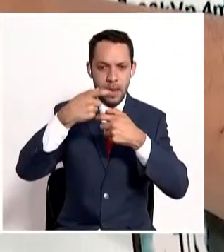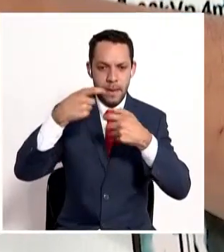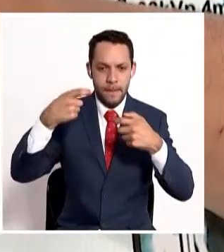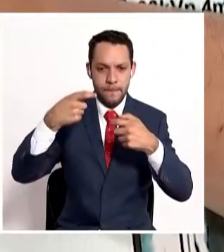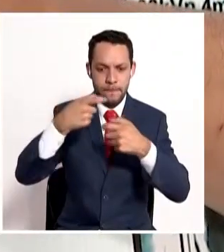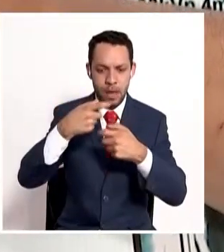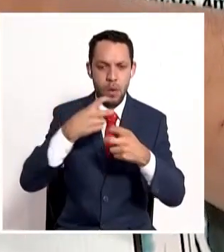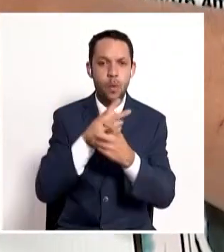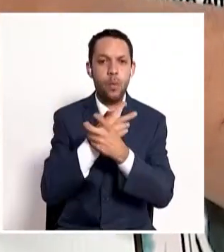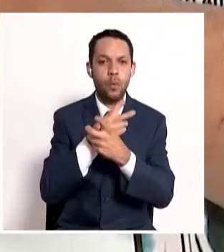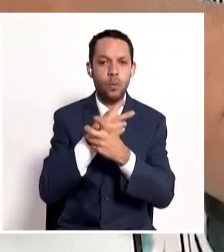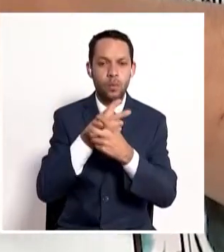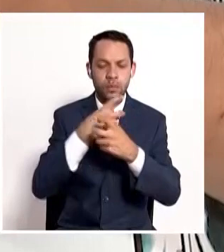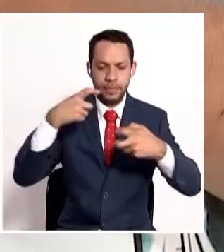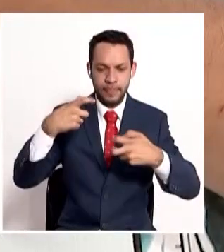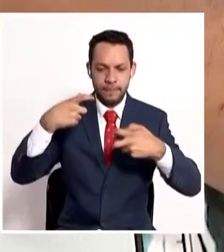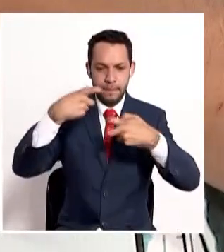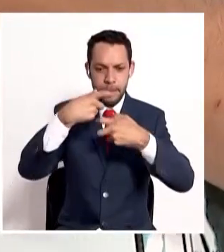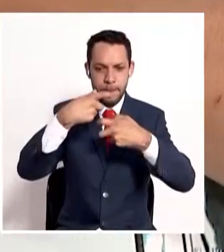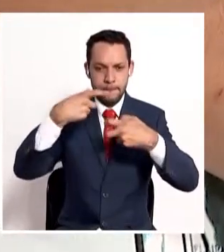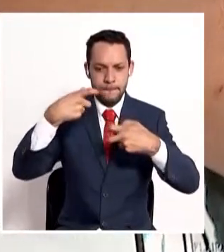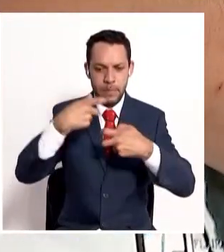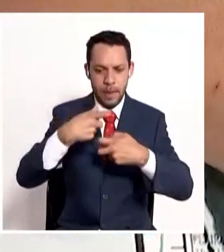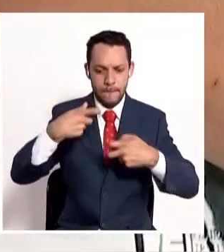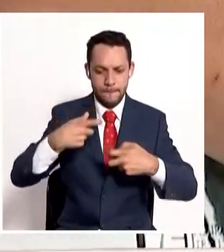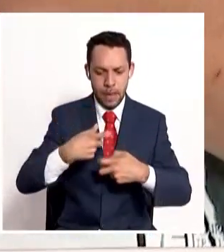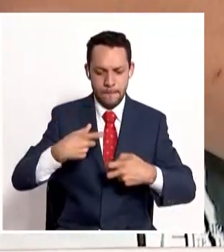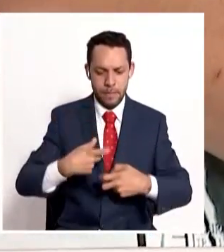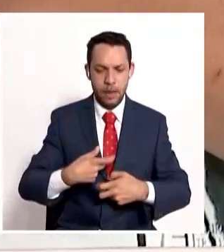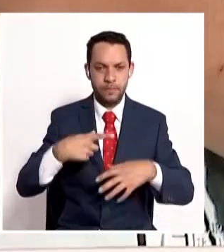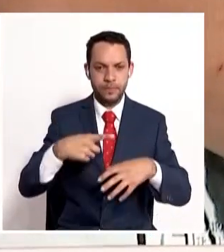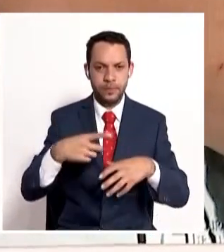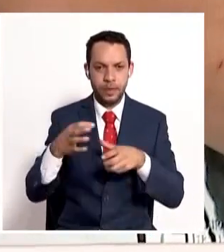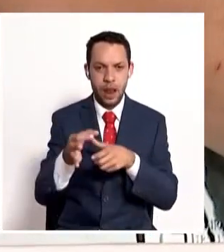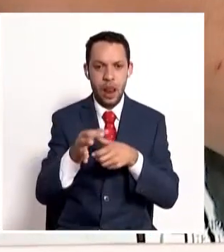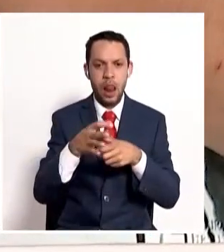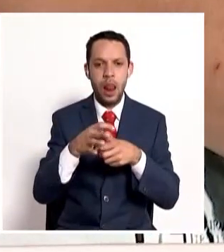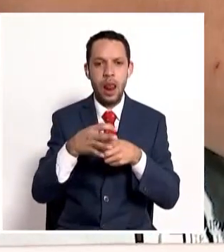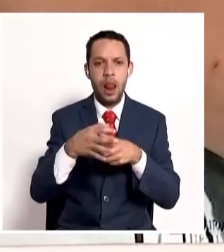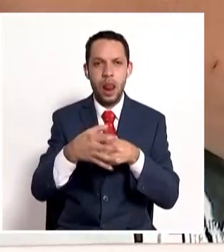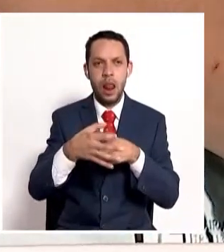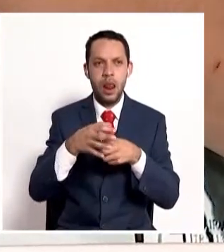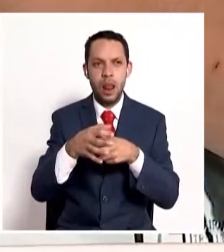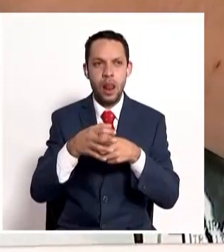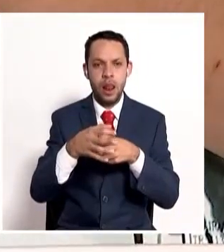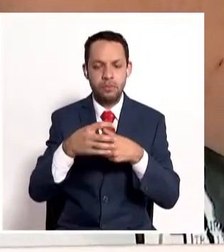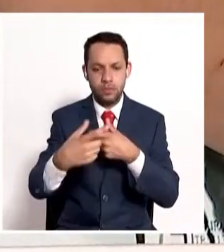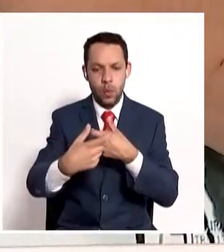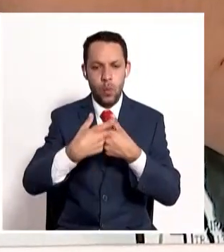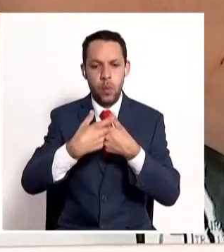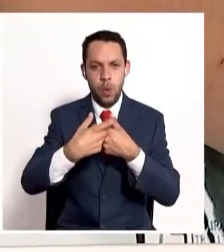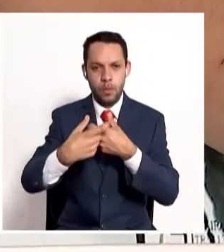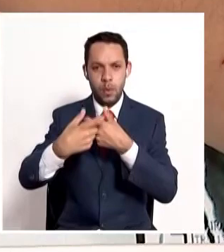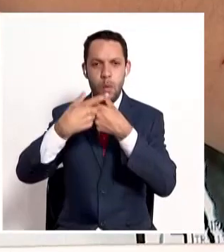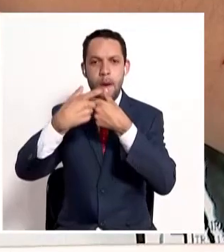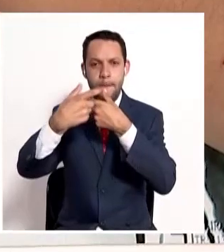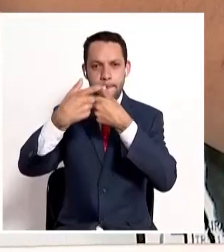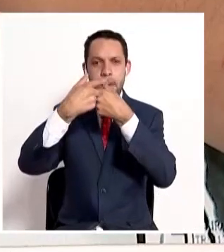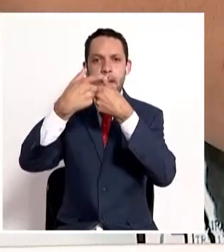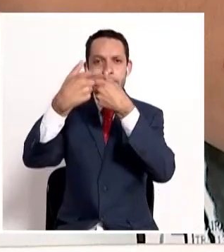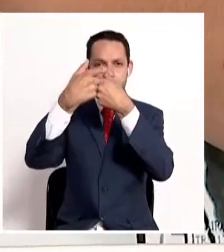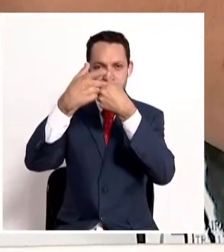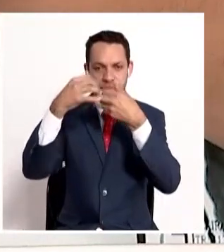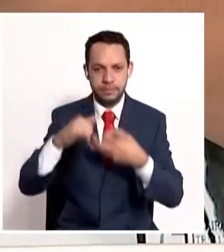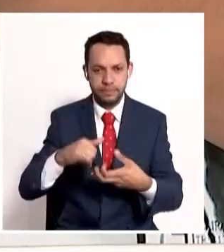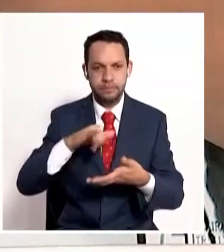cuenta entre cada uno de ellos hay algo que se llama el disco intervertebral que es como el amortiguador que nos indica que hay